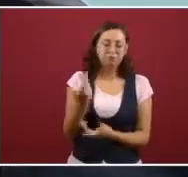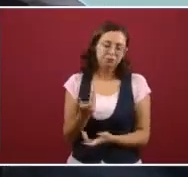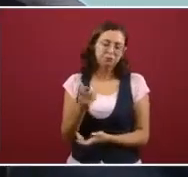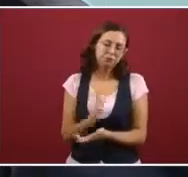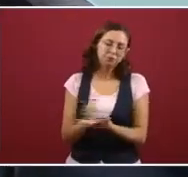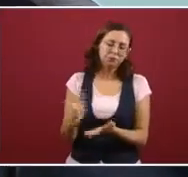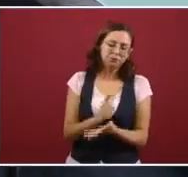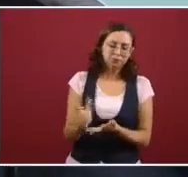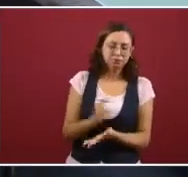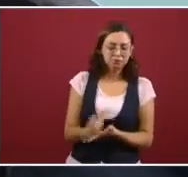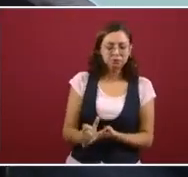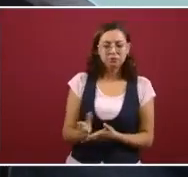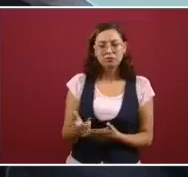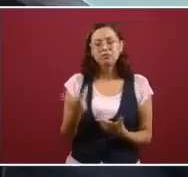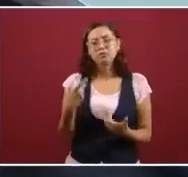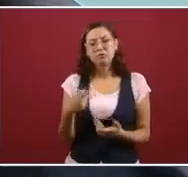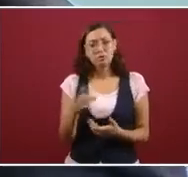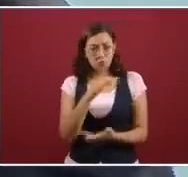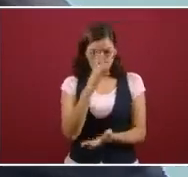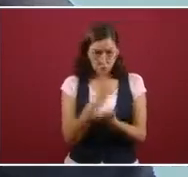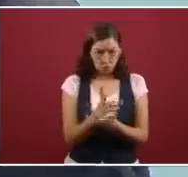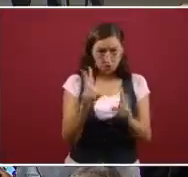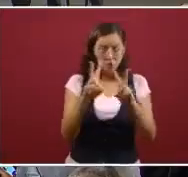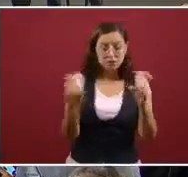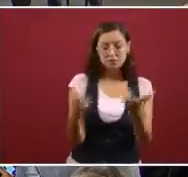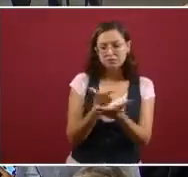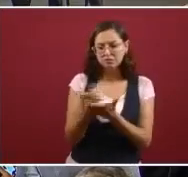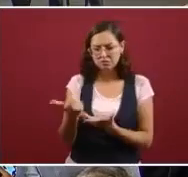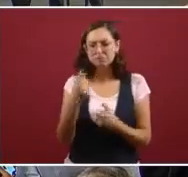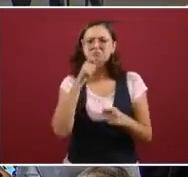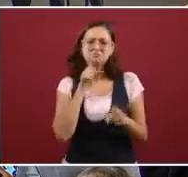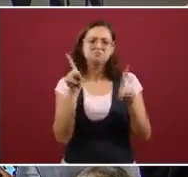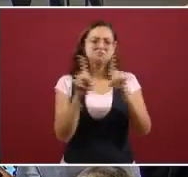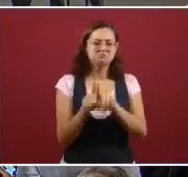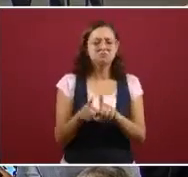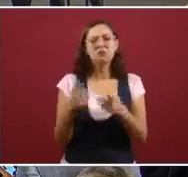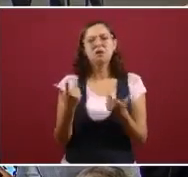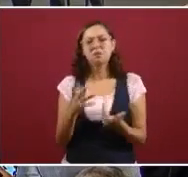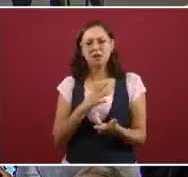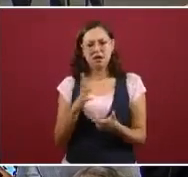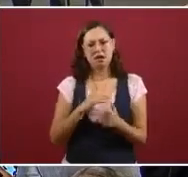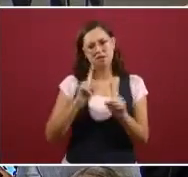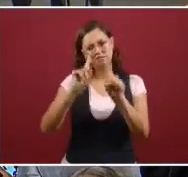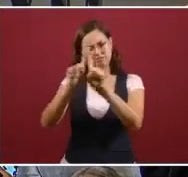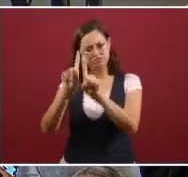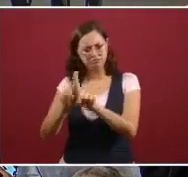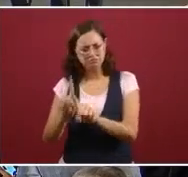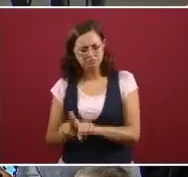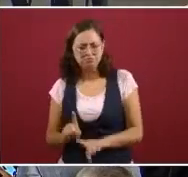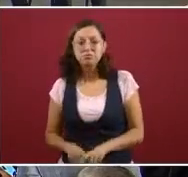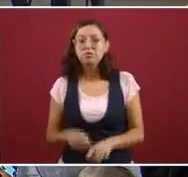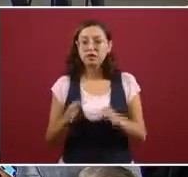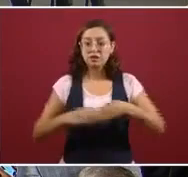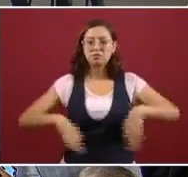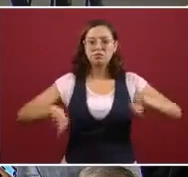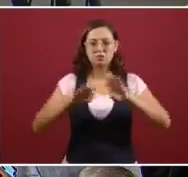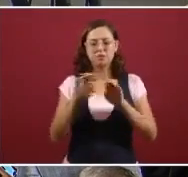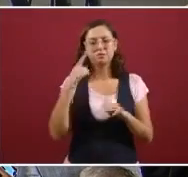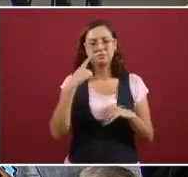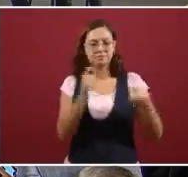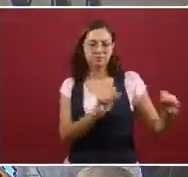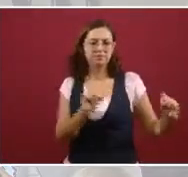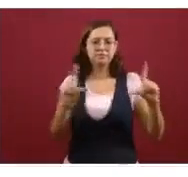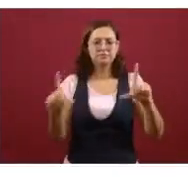muy importantes para el sector financiero y para las inversiones. Quisiera referirme a dos o tres puntos que verán en esta lámina. Si vemos el segundo